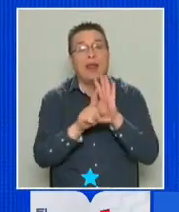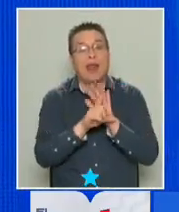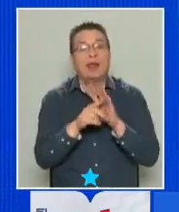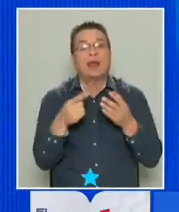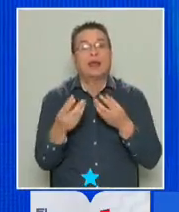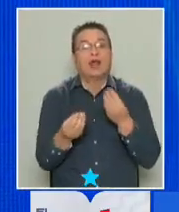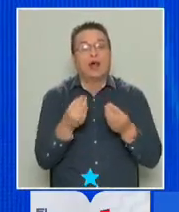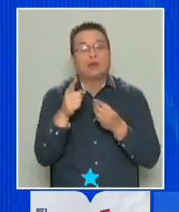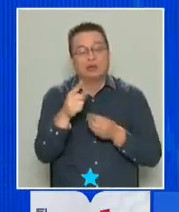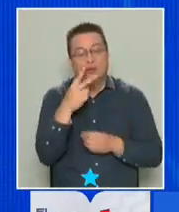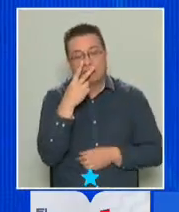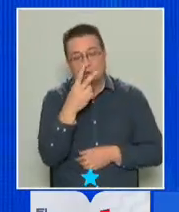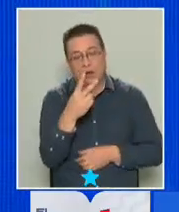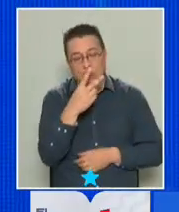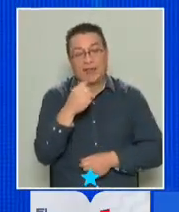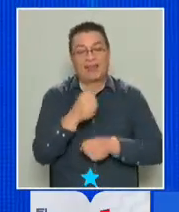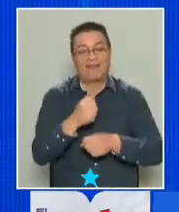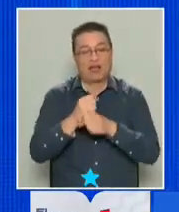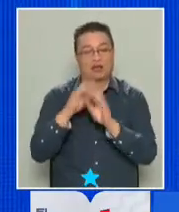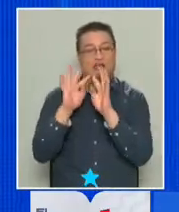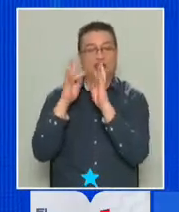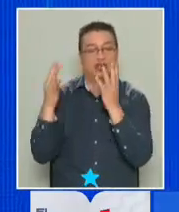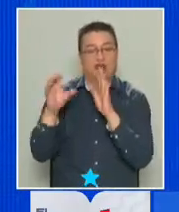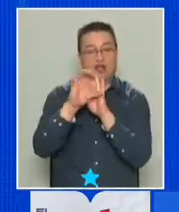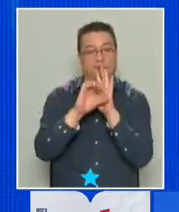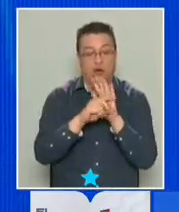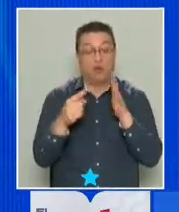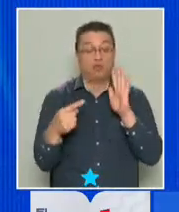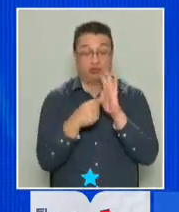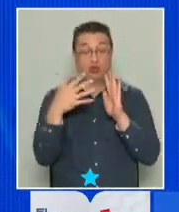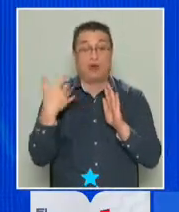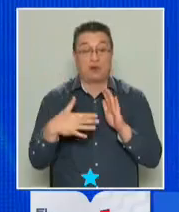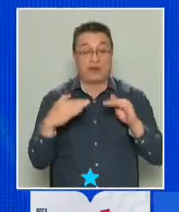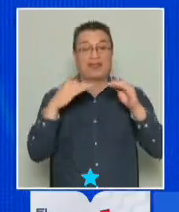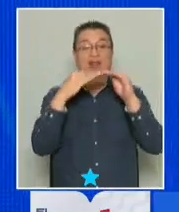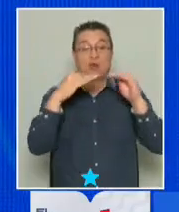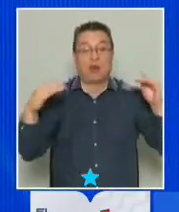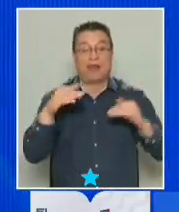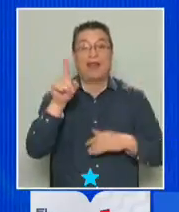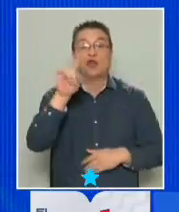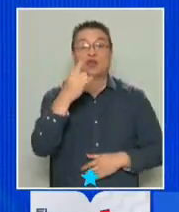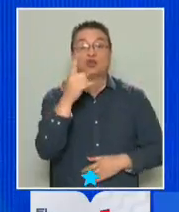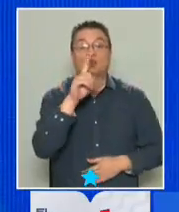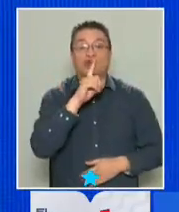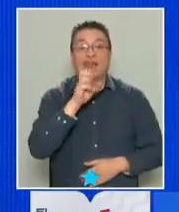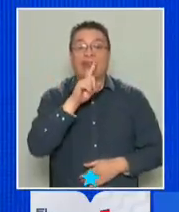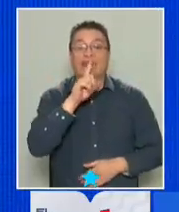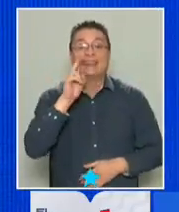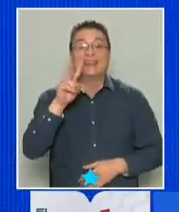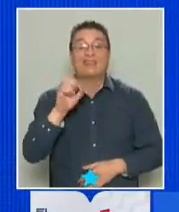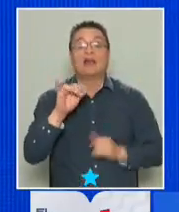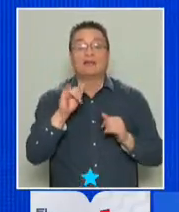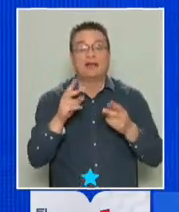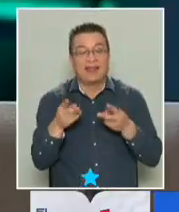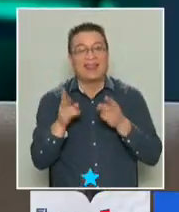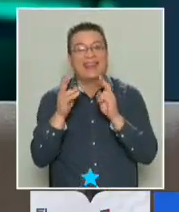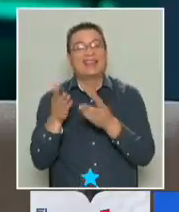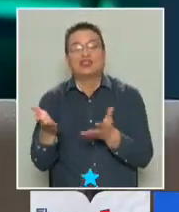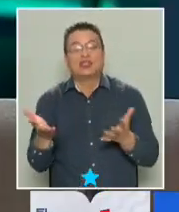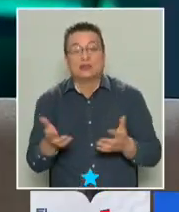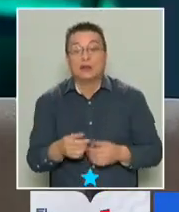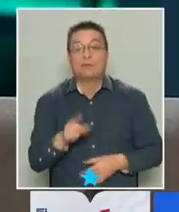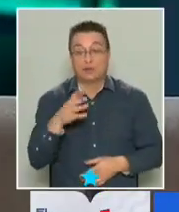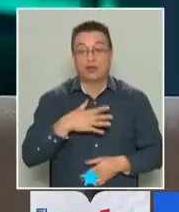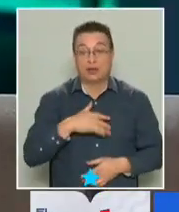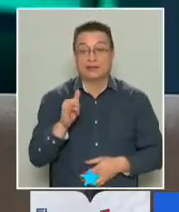ha sido tu visión respecto a el trabajo en la convención punto relevante a esto de la igualdad sustantiva y este derecho al tratamiento si yo